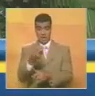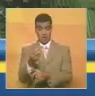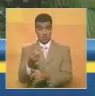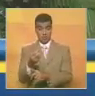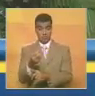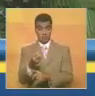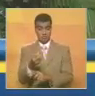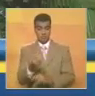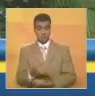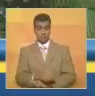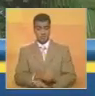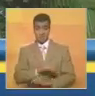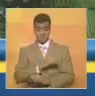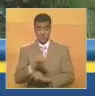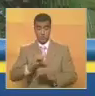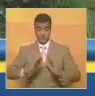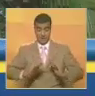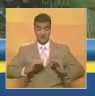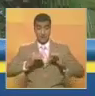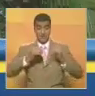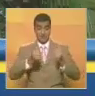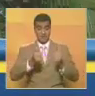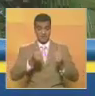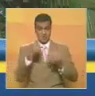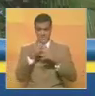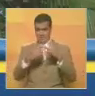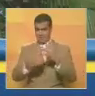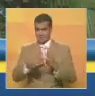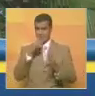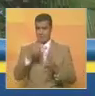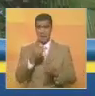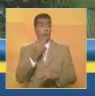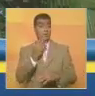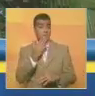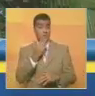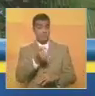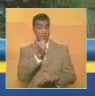menos para seguir aplicando lo que aquí en el pasado se aplicó,